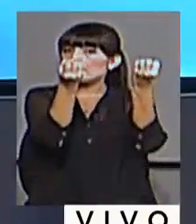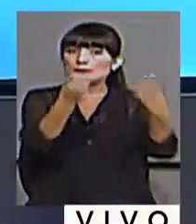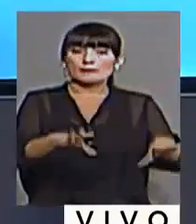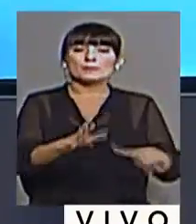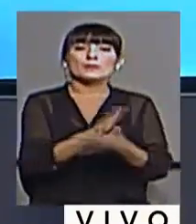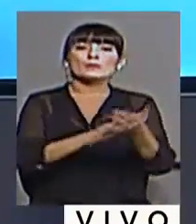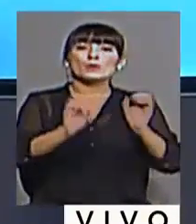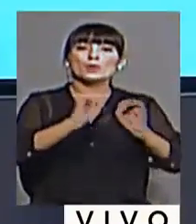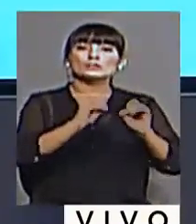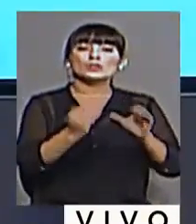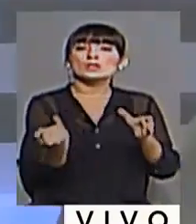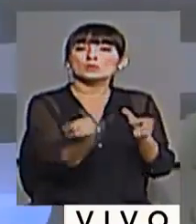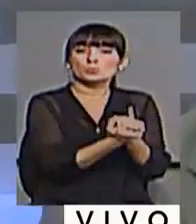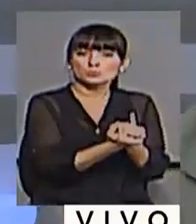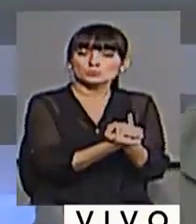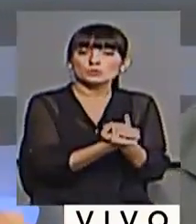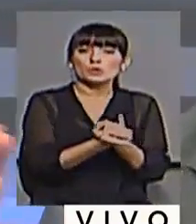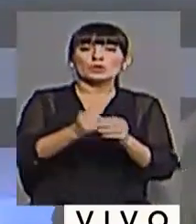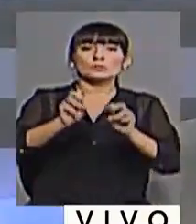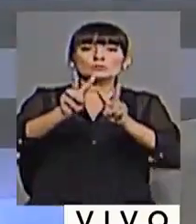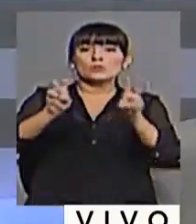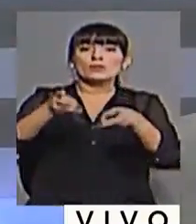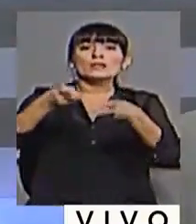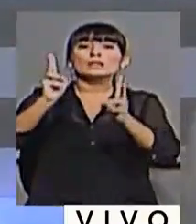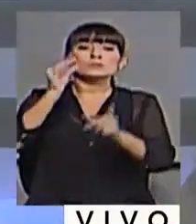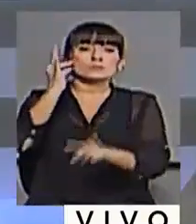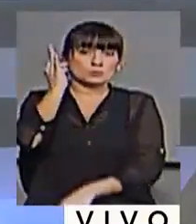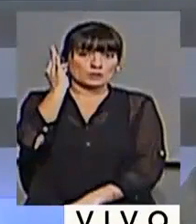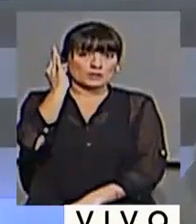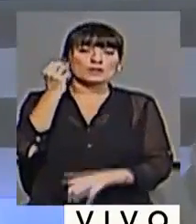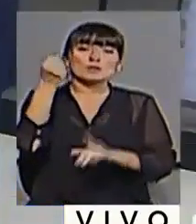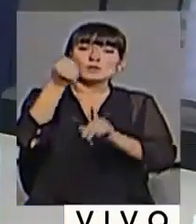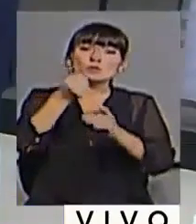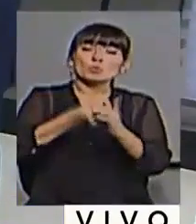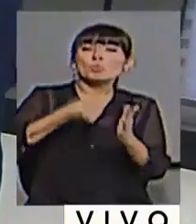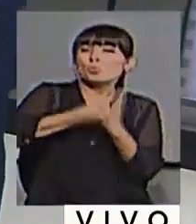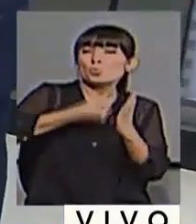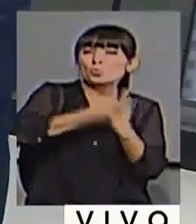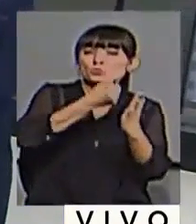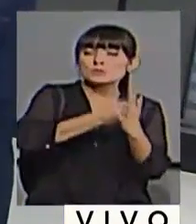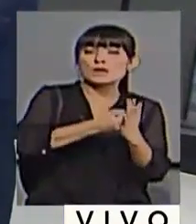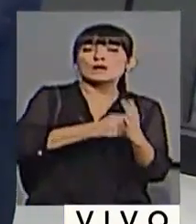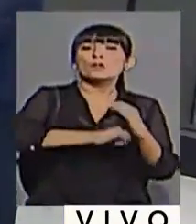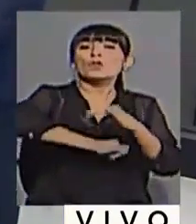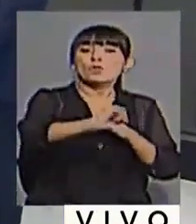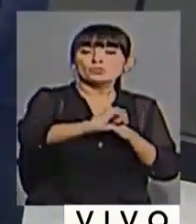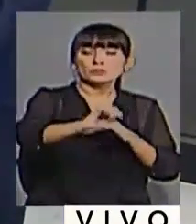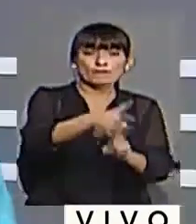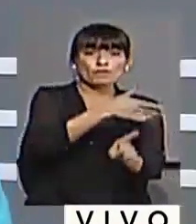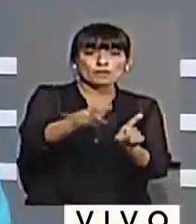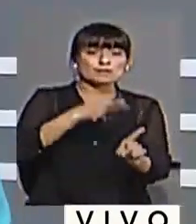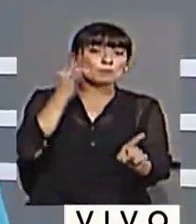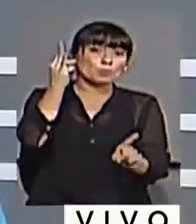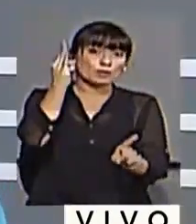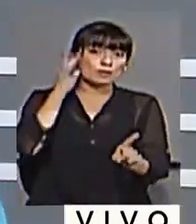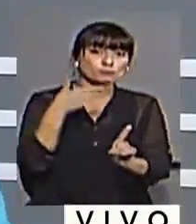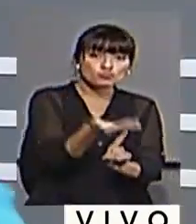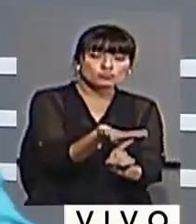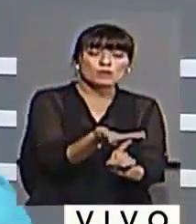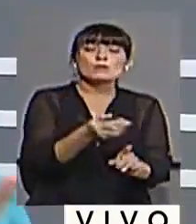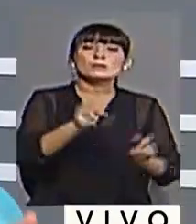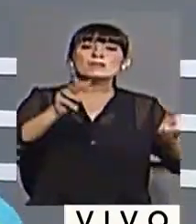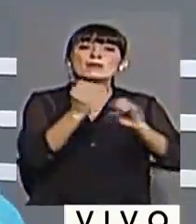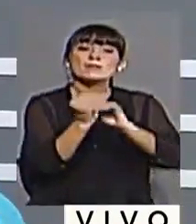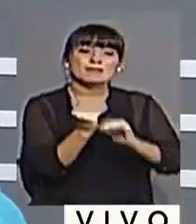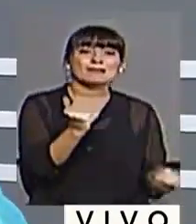en educación, en materia de reconocimiento de los derechos de las mujeres, de lucha contra la violencia contra las mujeres, en materia de equidad. Bueno,